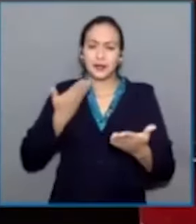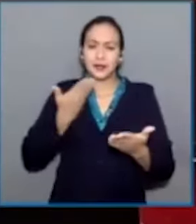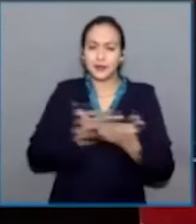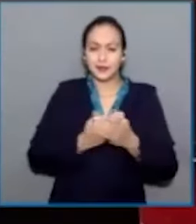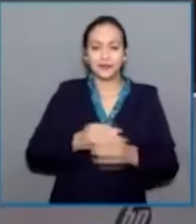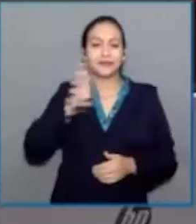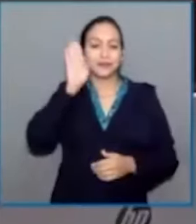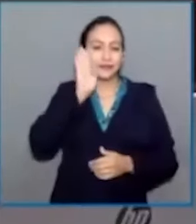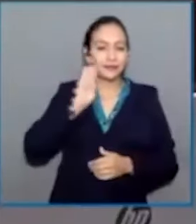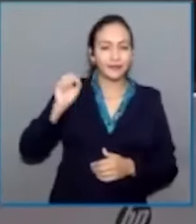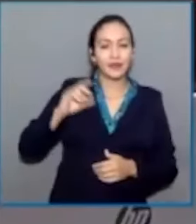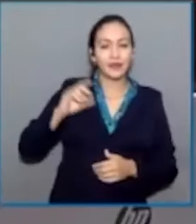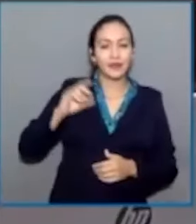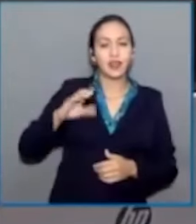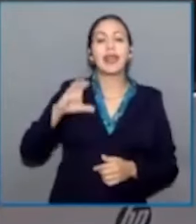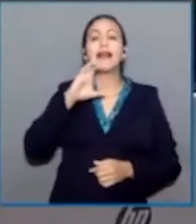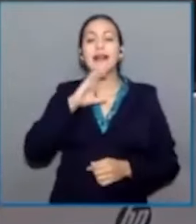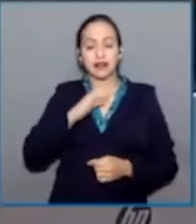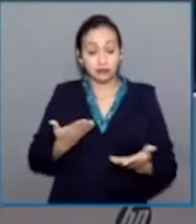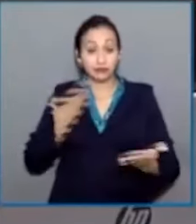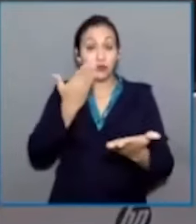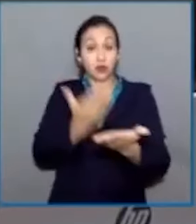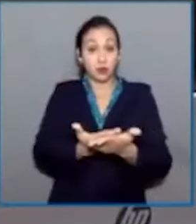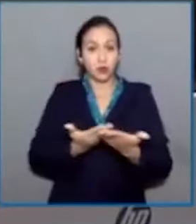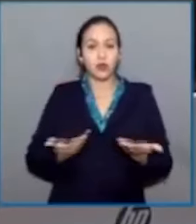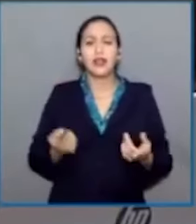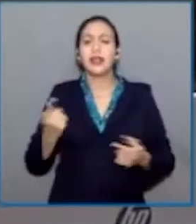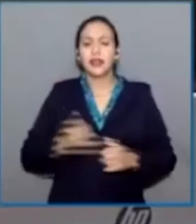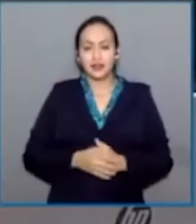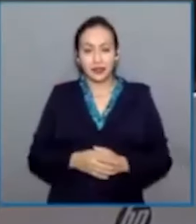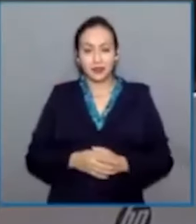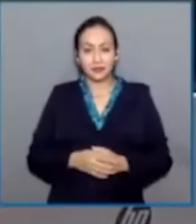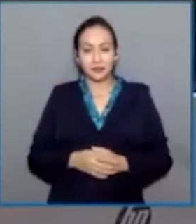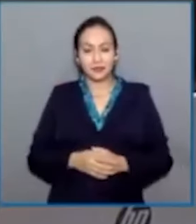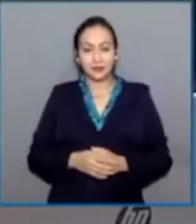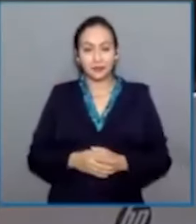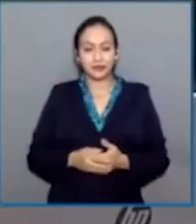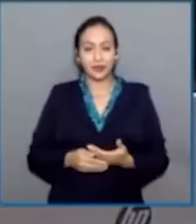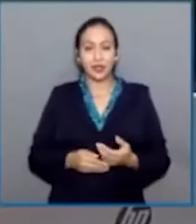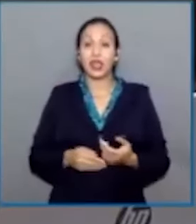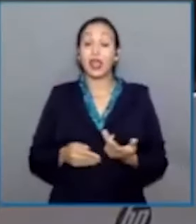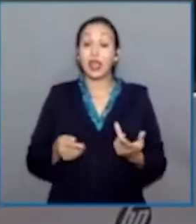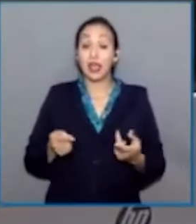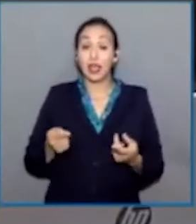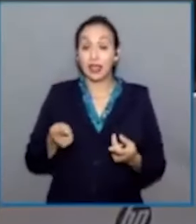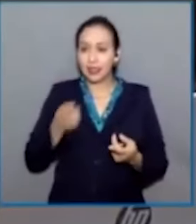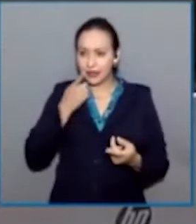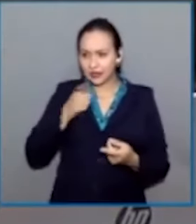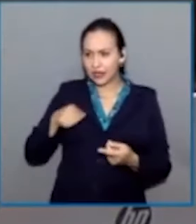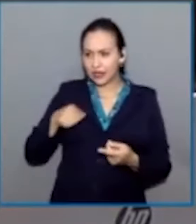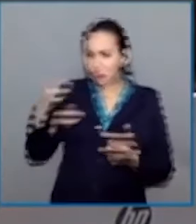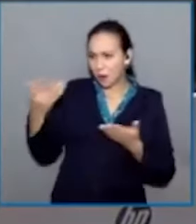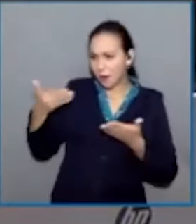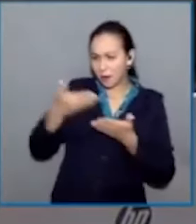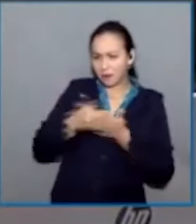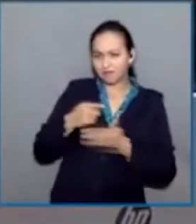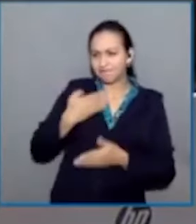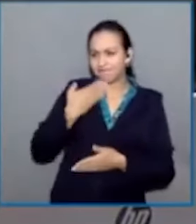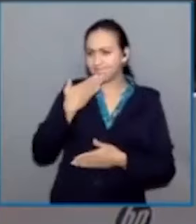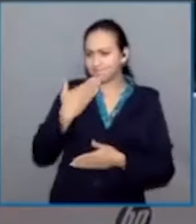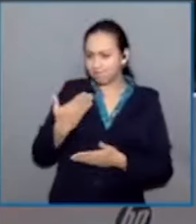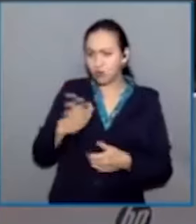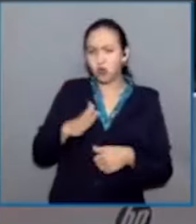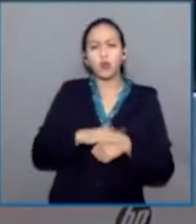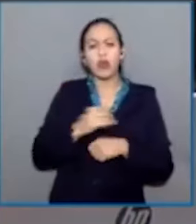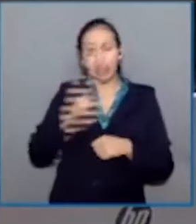que propone al pleno que la vía intentada por los quejosos no es la idónea pero en suplencia determina Cuál es la